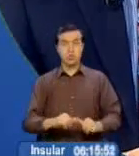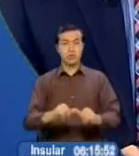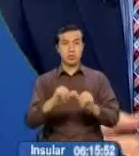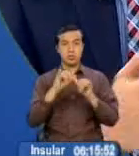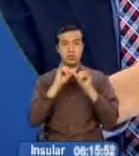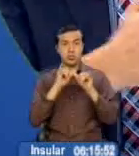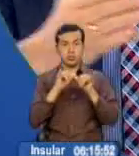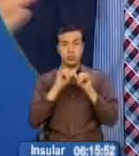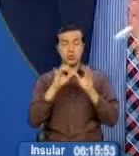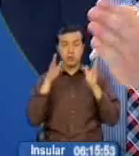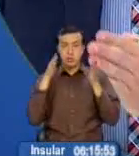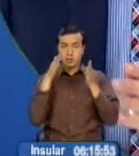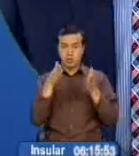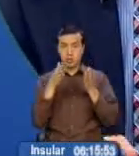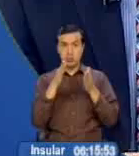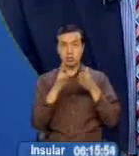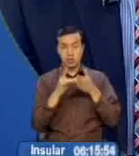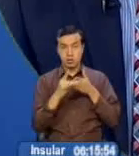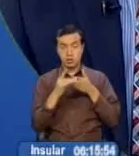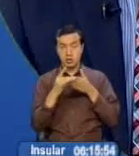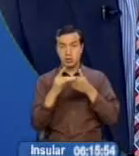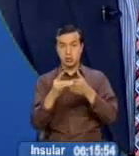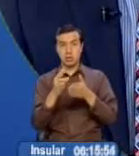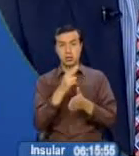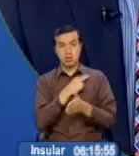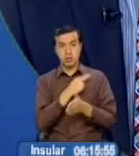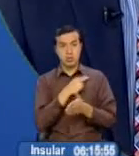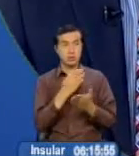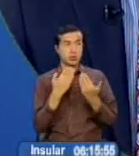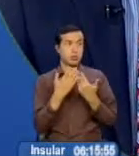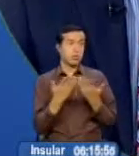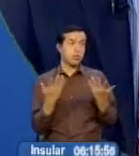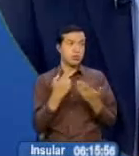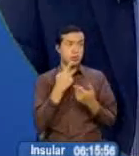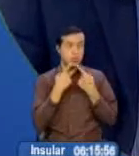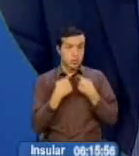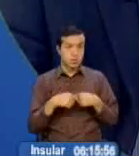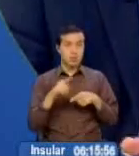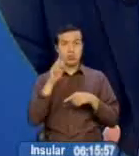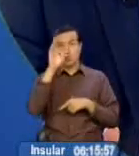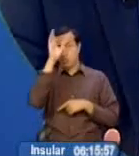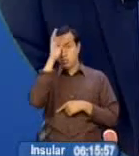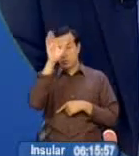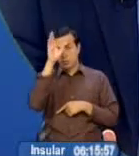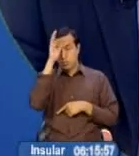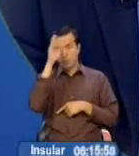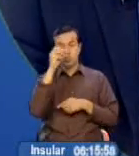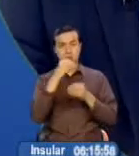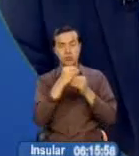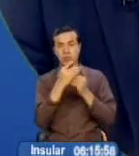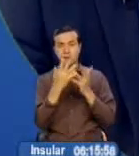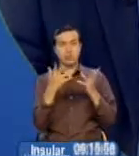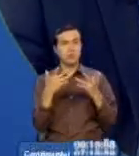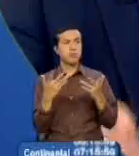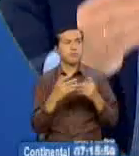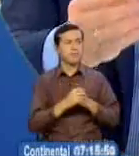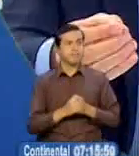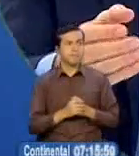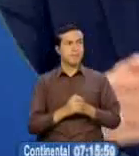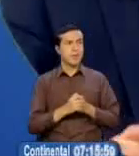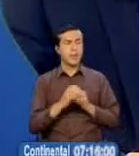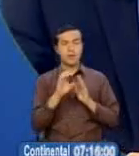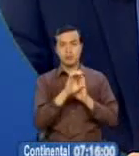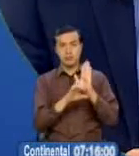de la, hacia dónde va a redireccionar la Universidad de Guayaquil? Usted habla de la pluriculturalidad. En ese sentido, establece